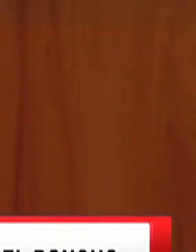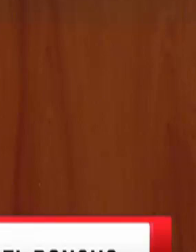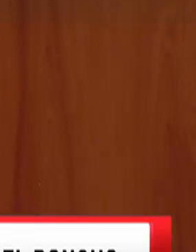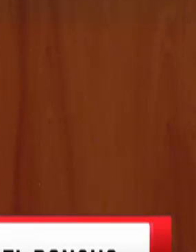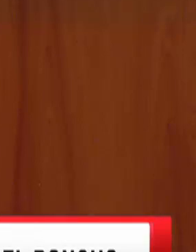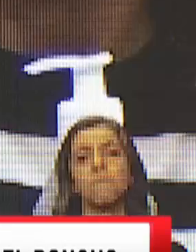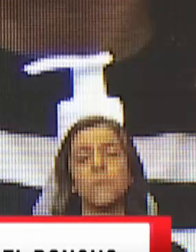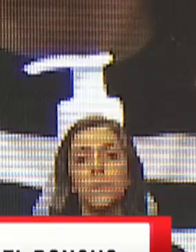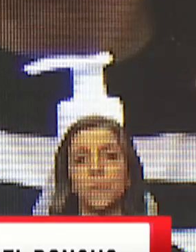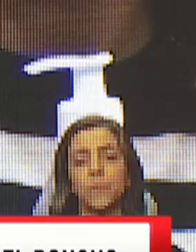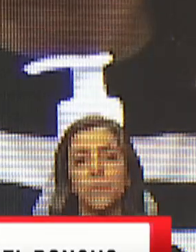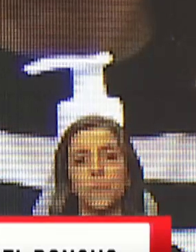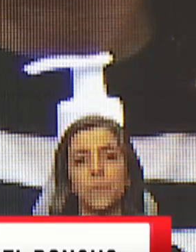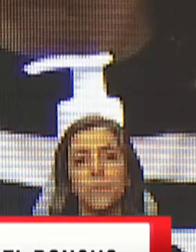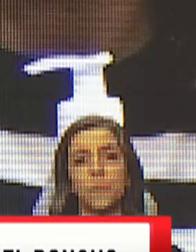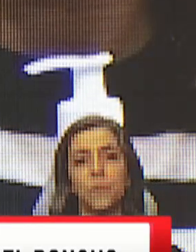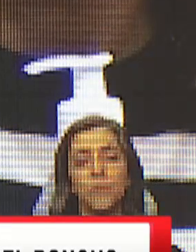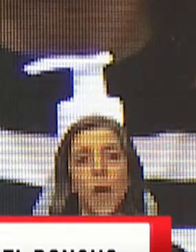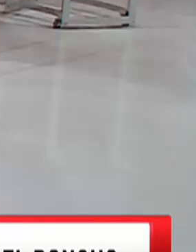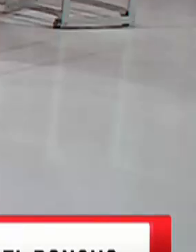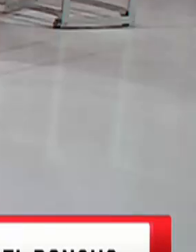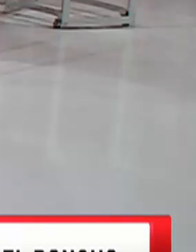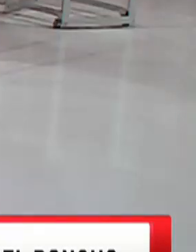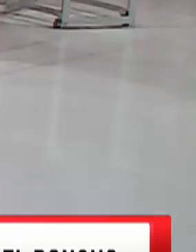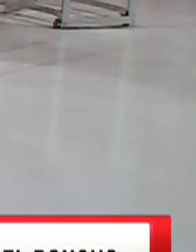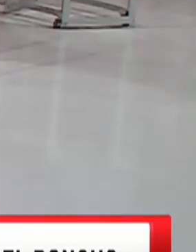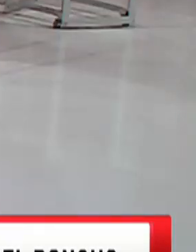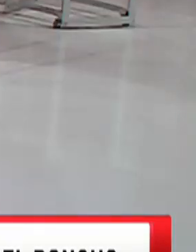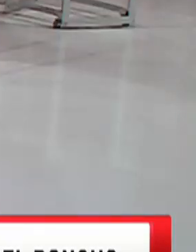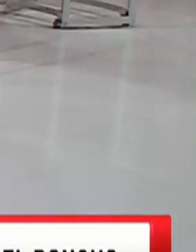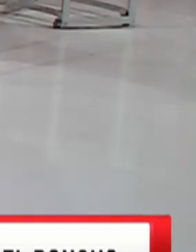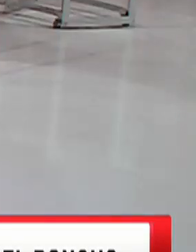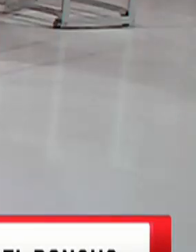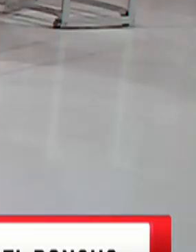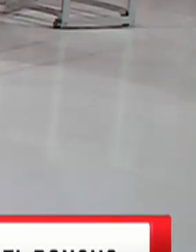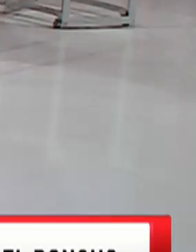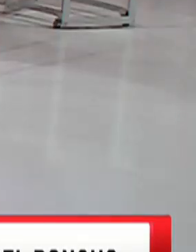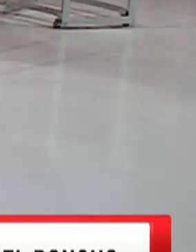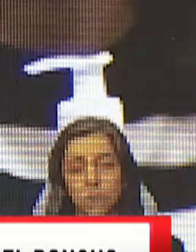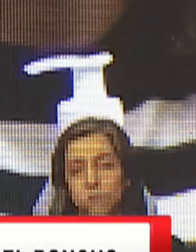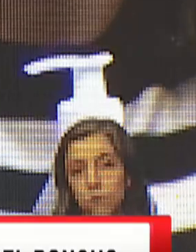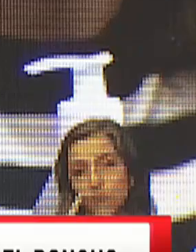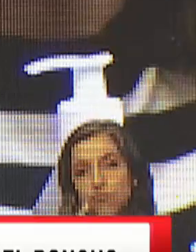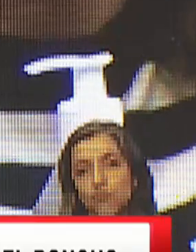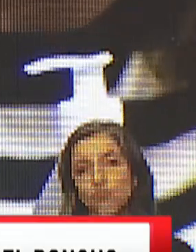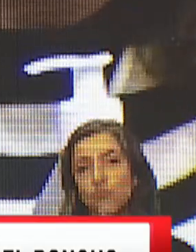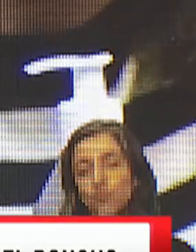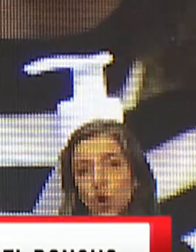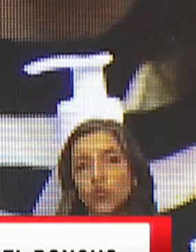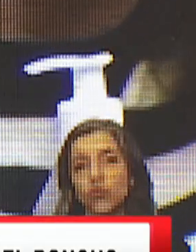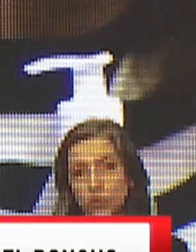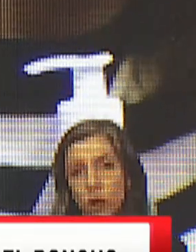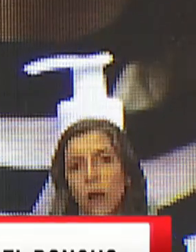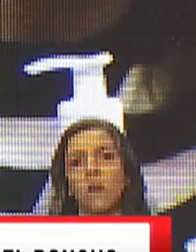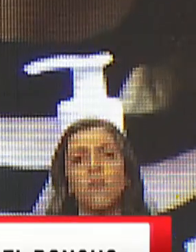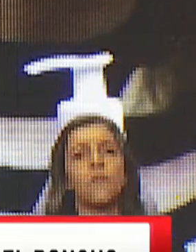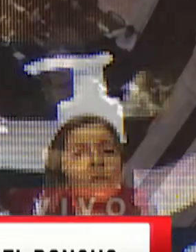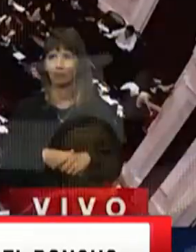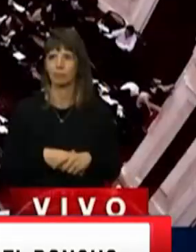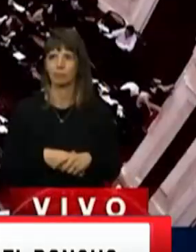Sí, yo estaba por pedirme esos días para ir a la fiesta. También, nos íbamos la escuchamos tres. A la legisladora, sí. Se llama Anaí Costa.